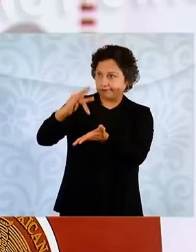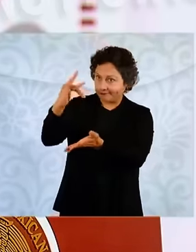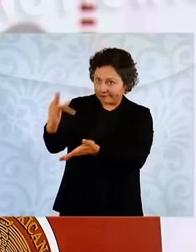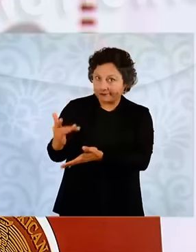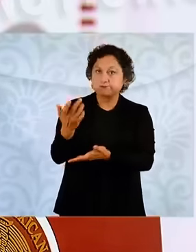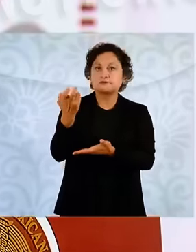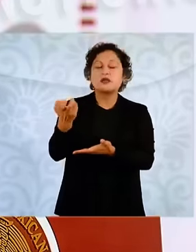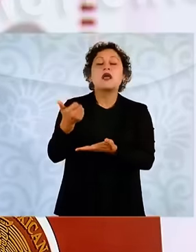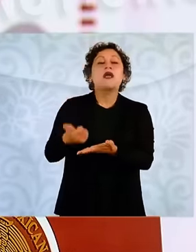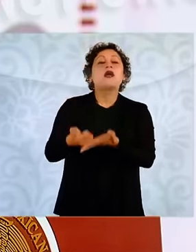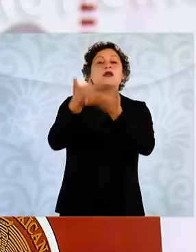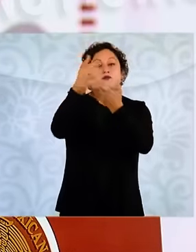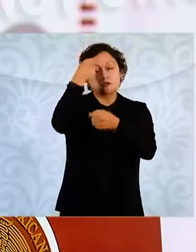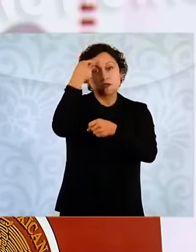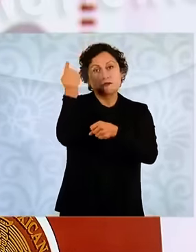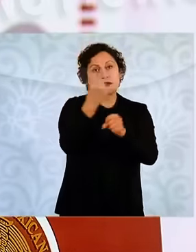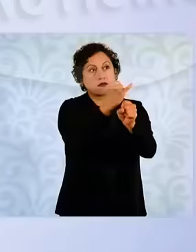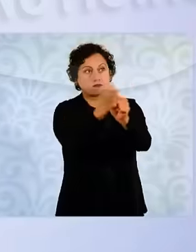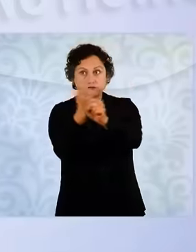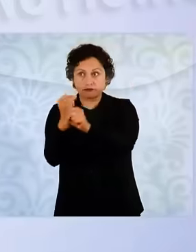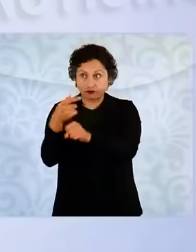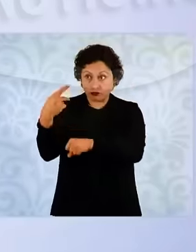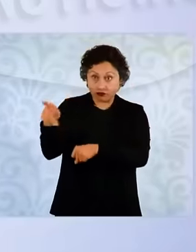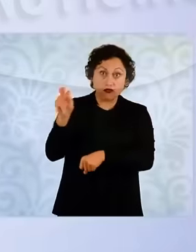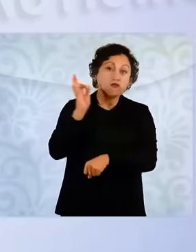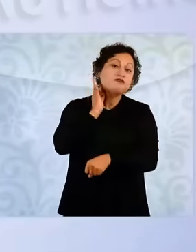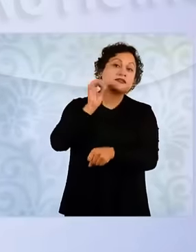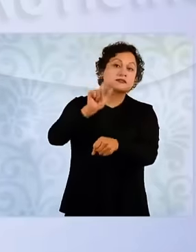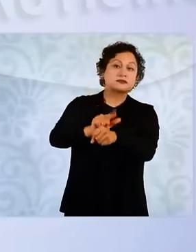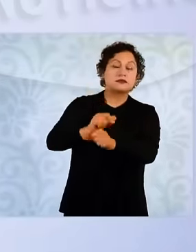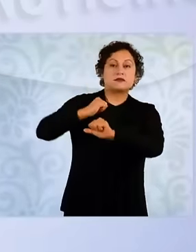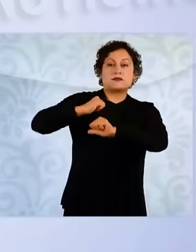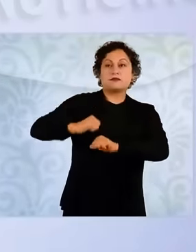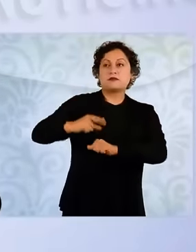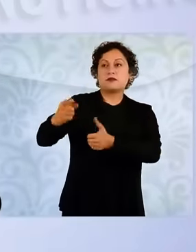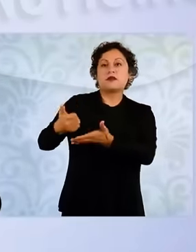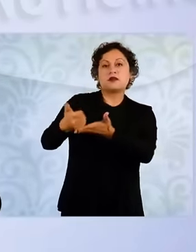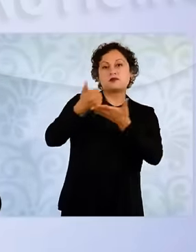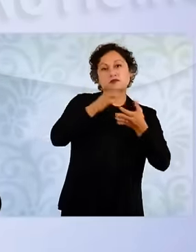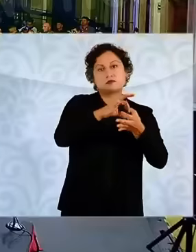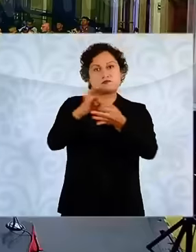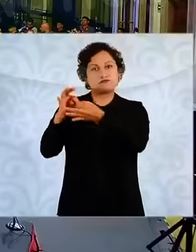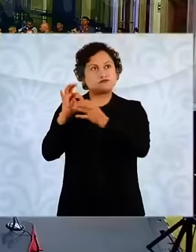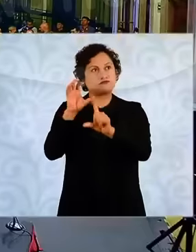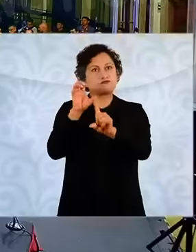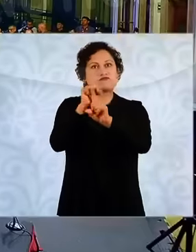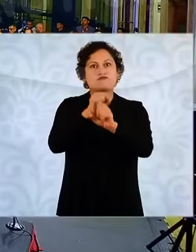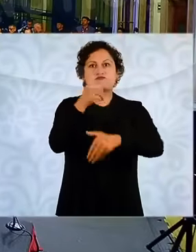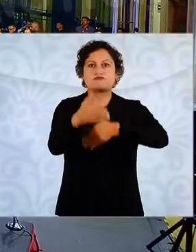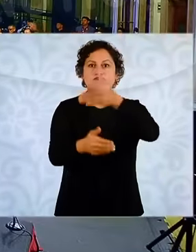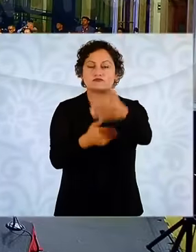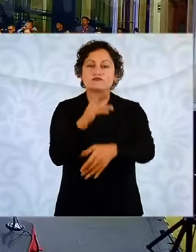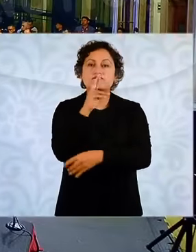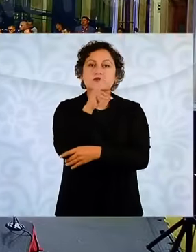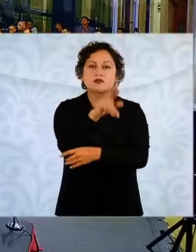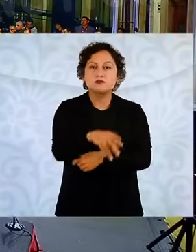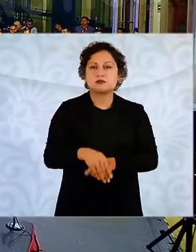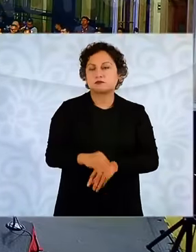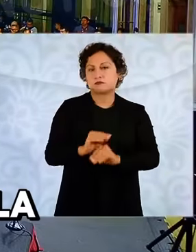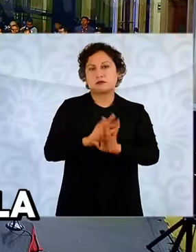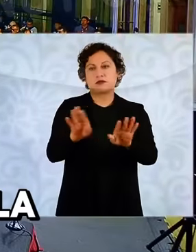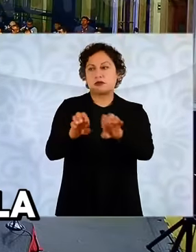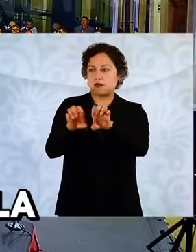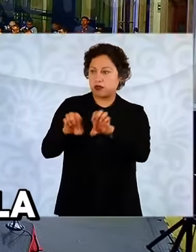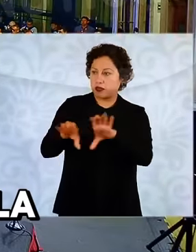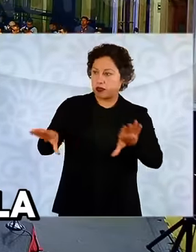capacidades operativas y de investigación de la Fiscalía para el éxito de esta estrategia. También, por supuesto, a mis compañeros, a los miembros del Gabinete de